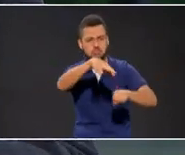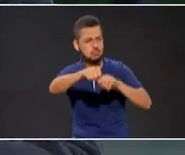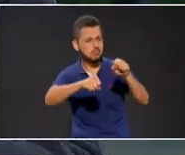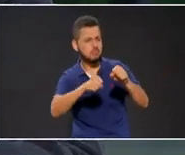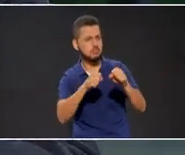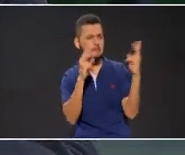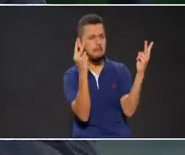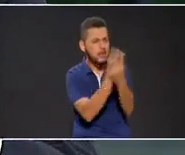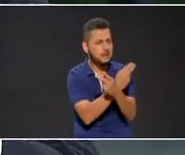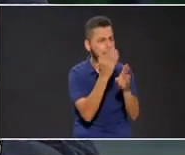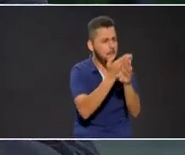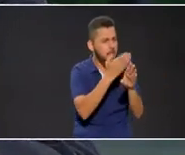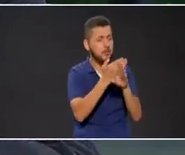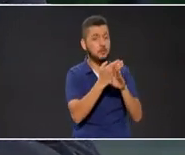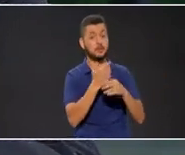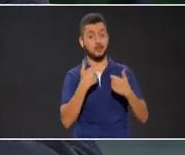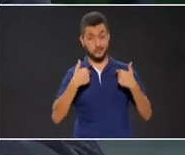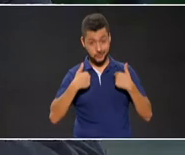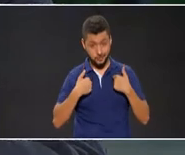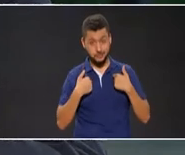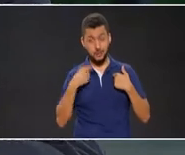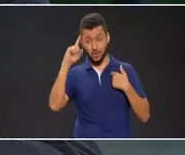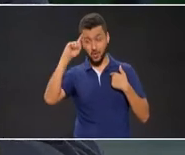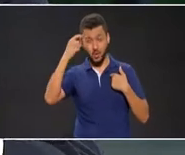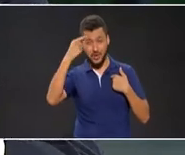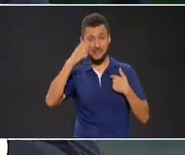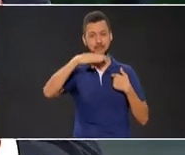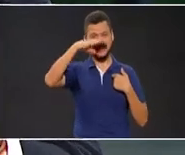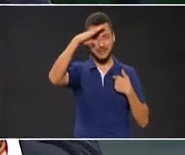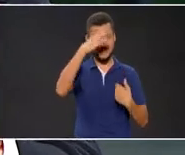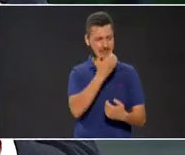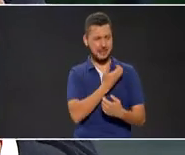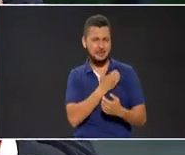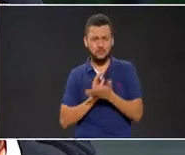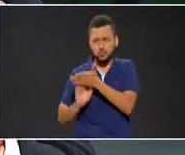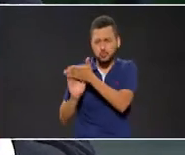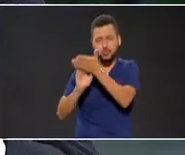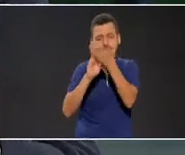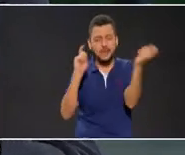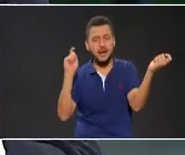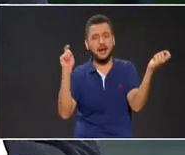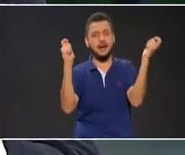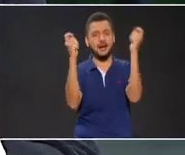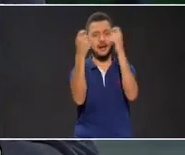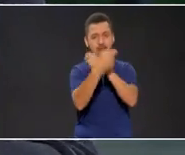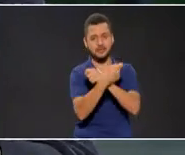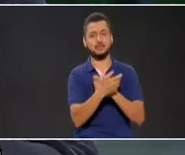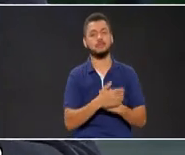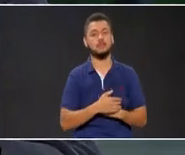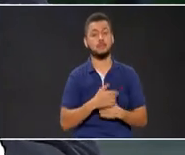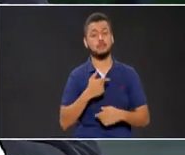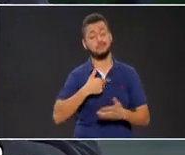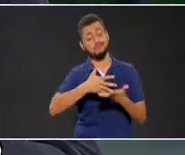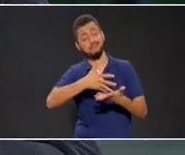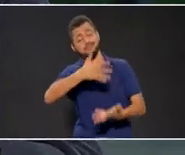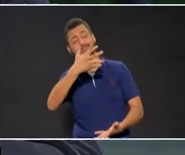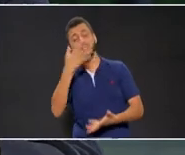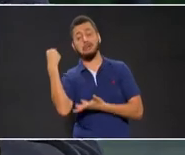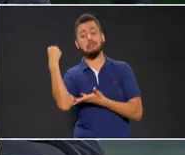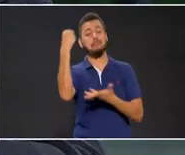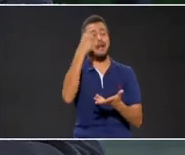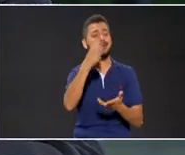por supuesto que ama gobernar para toda la ciudad pero no vamos a hacer obras para para no y faraónicas ni que tampoco destine no dilapiden